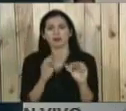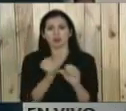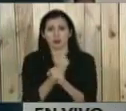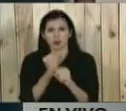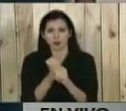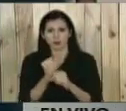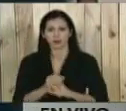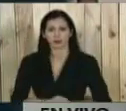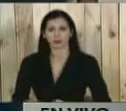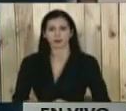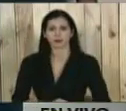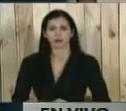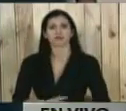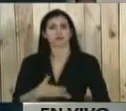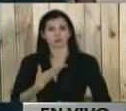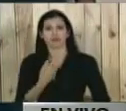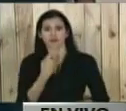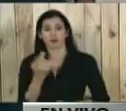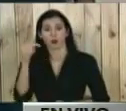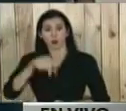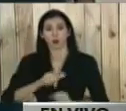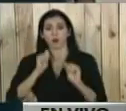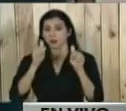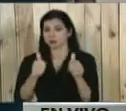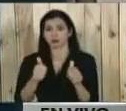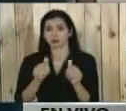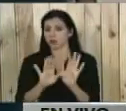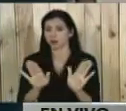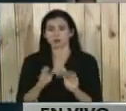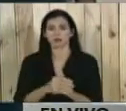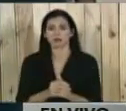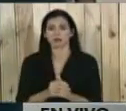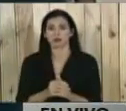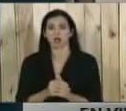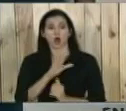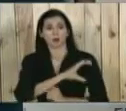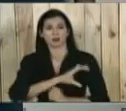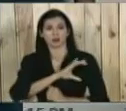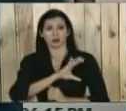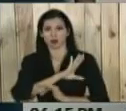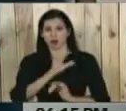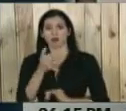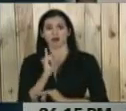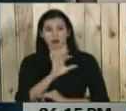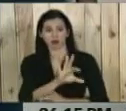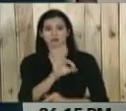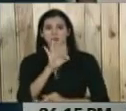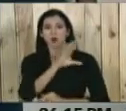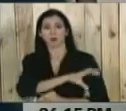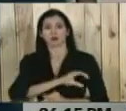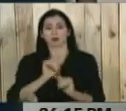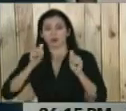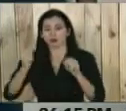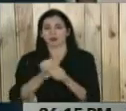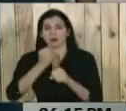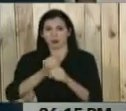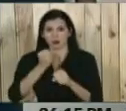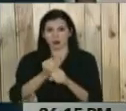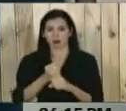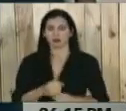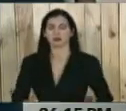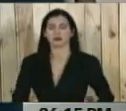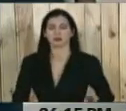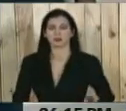trabajo, y ya podemos decir que hoy arrancó las primeras comisiones aplicando la metodología